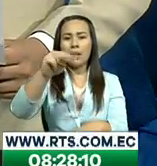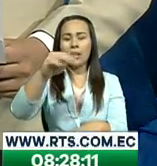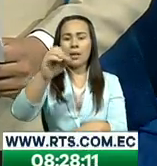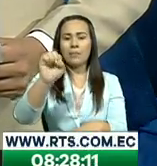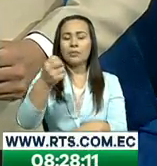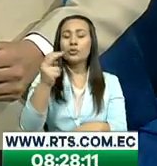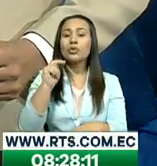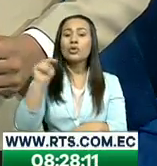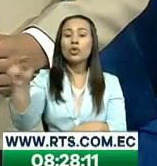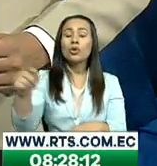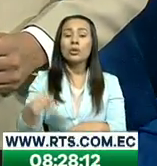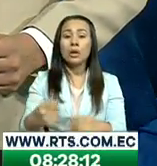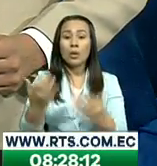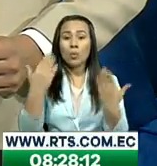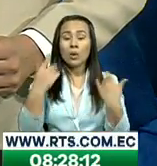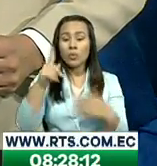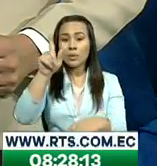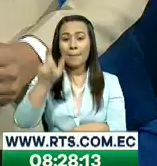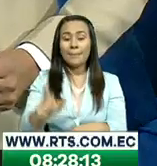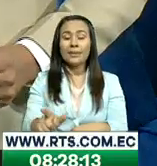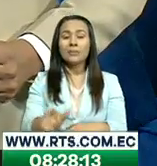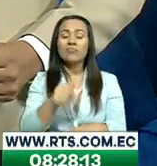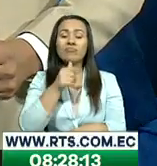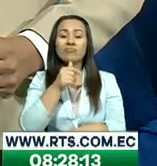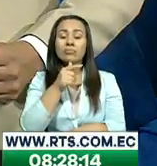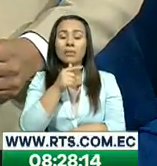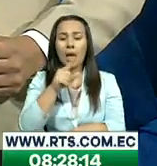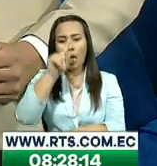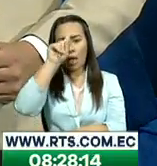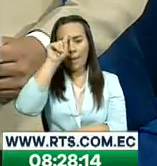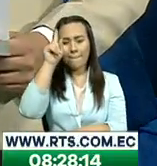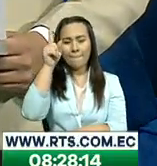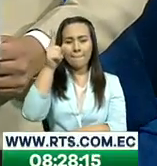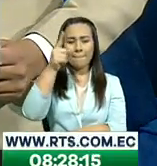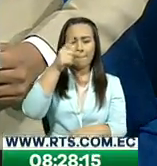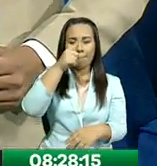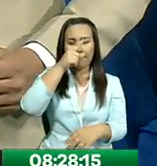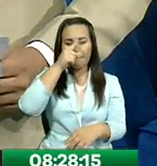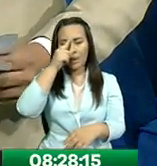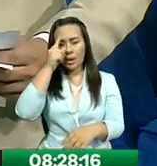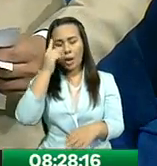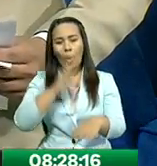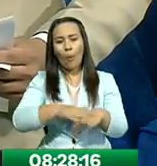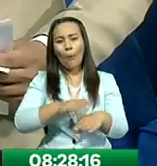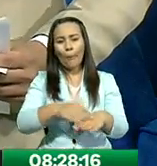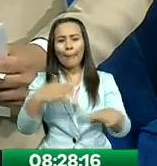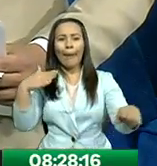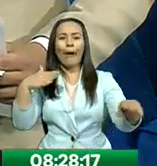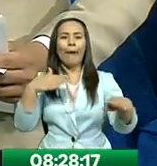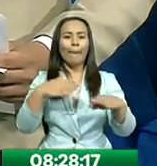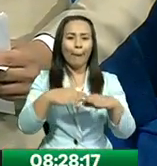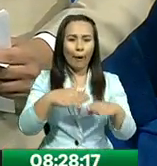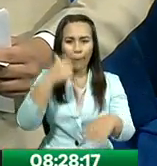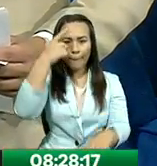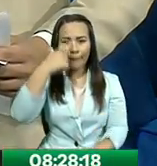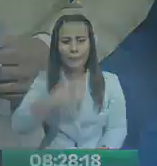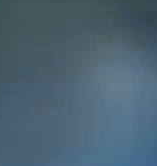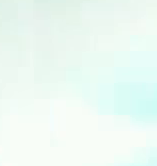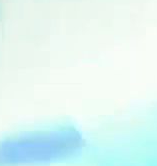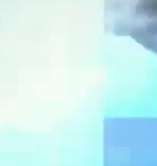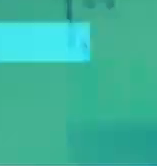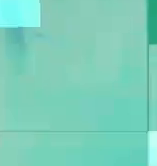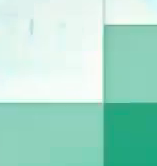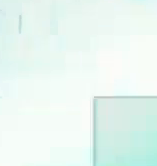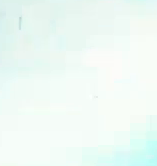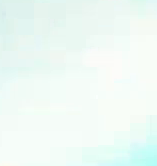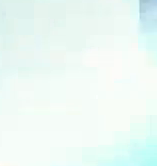las investigaciones, un ciudadano en supuesto estado etílico habría provocado el percance vial.